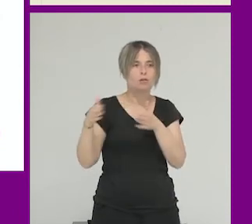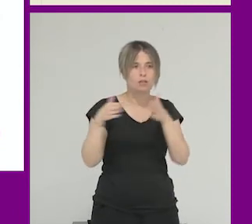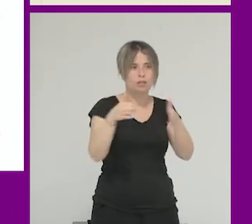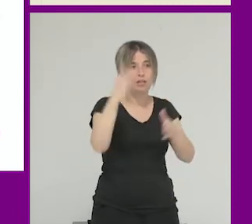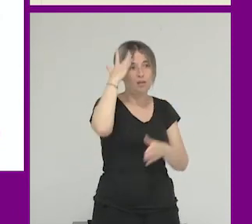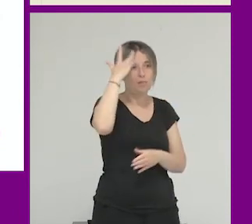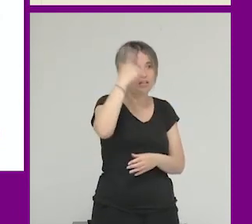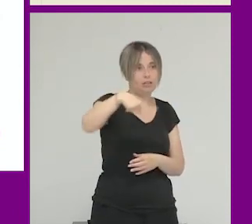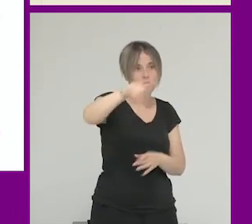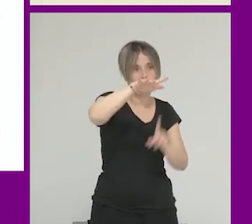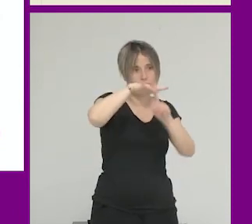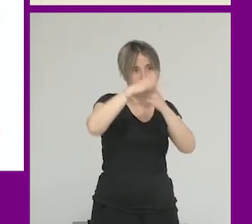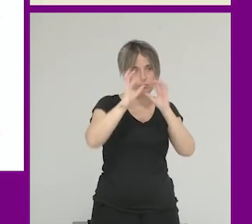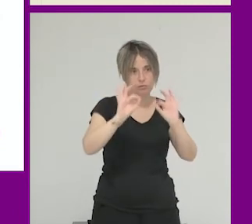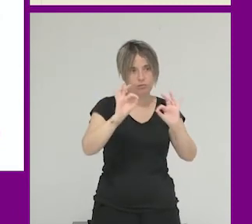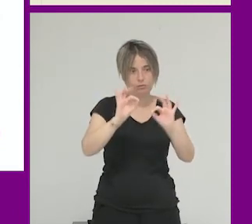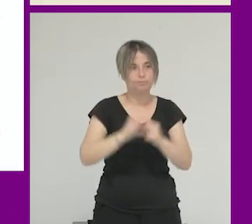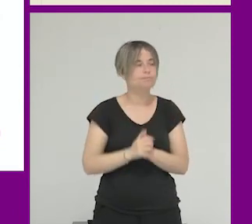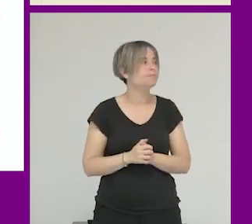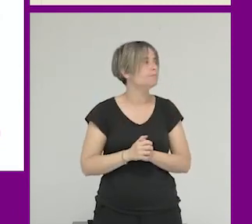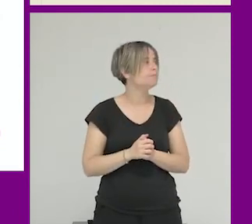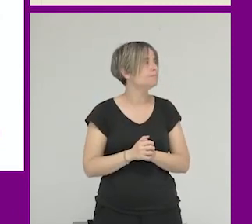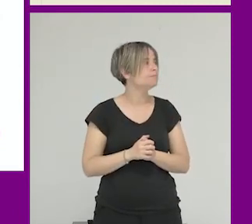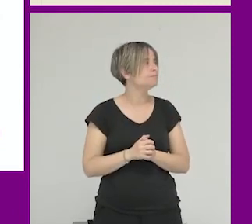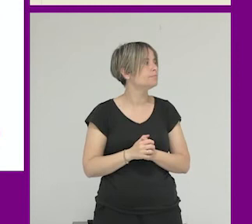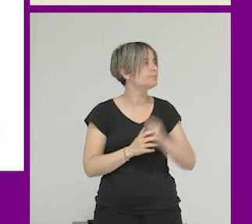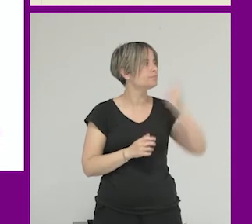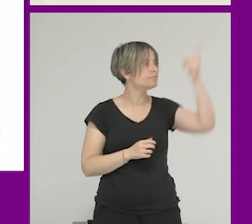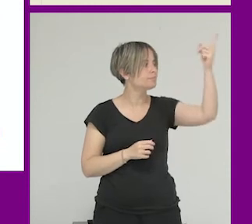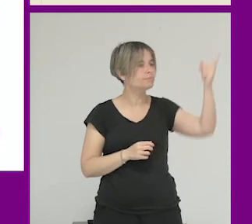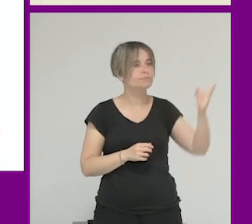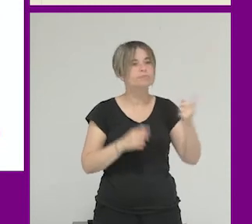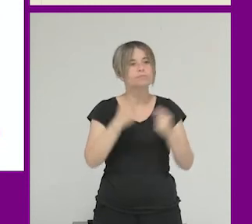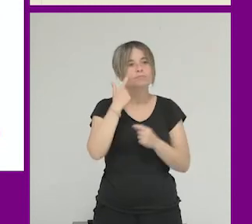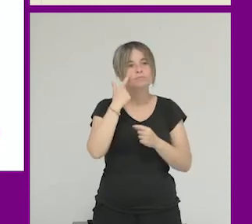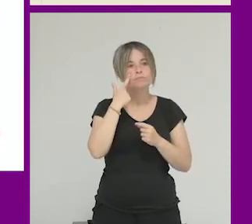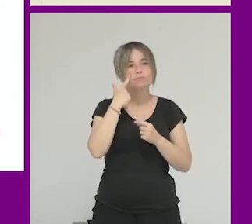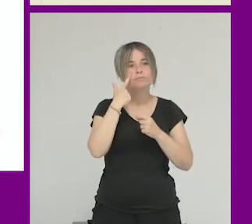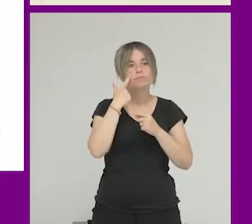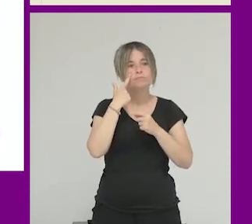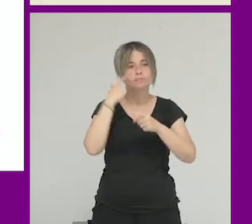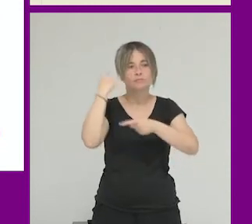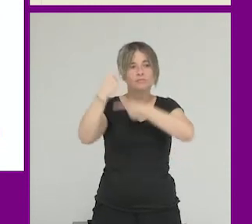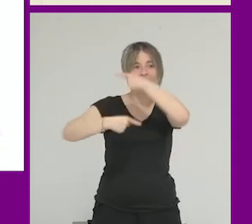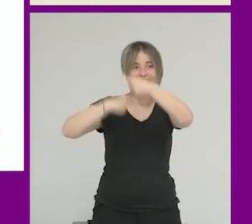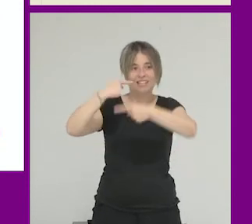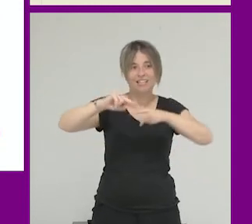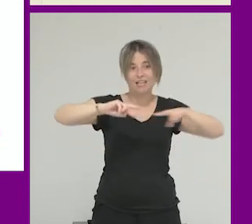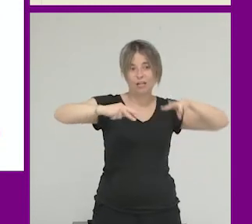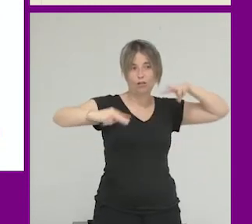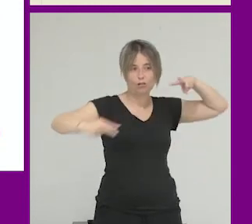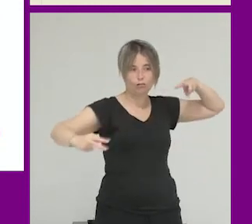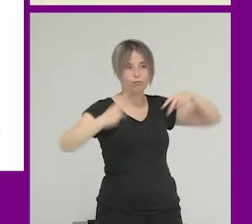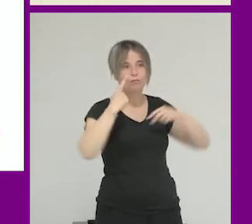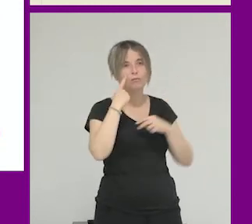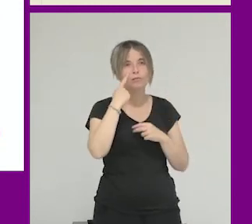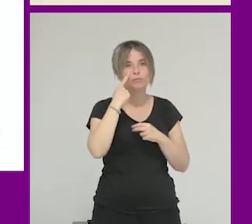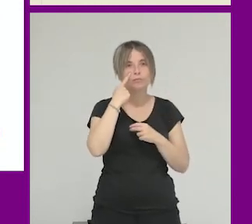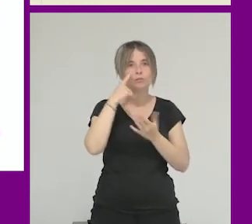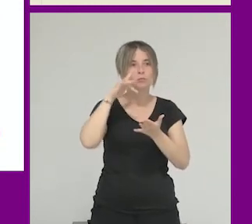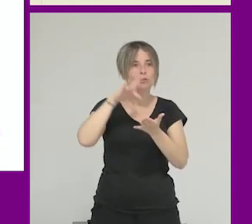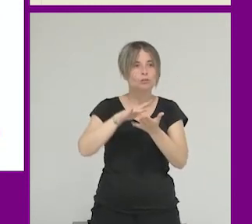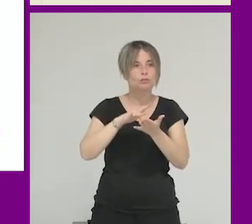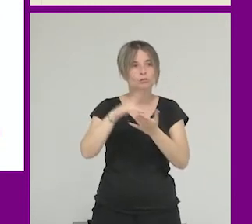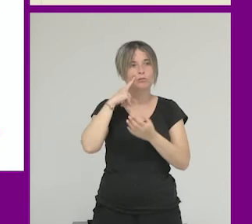imaginatiboagoak edo. Transmisio genetikoa ez dakala zentzua, osea, lotura handirik gizon